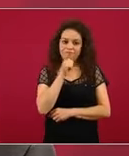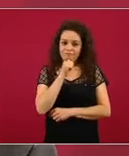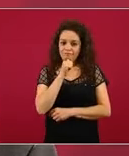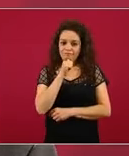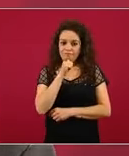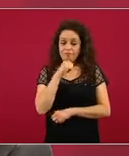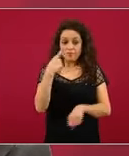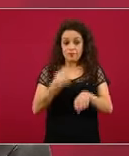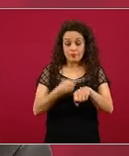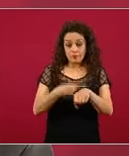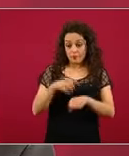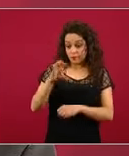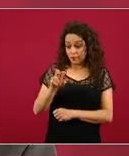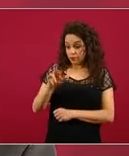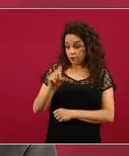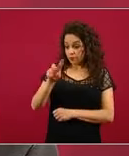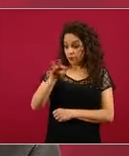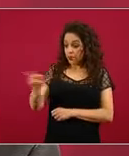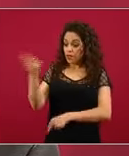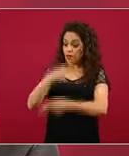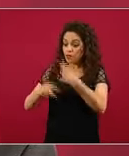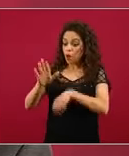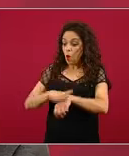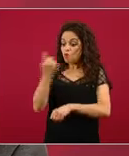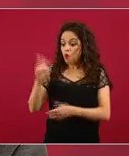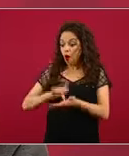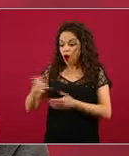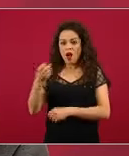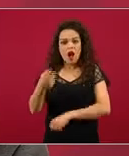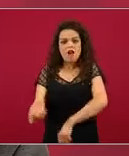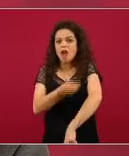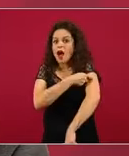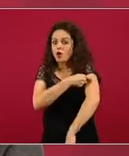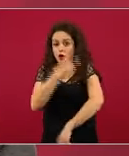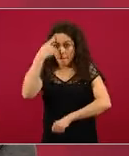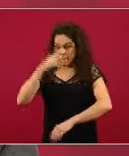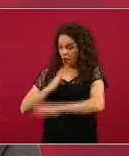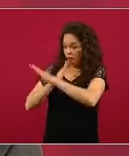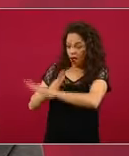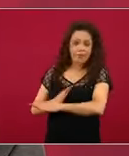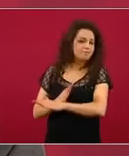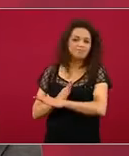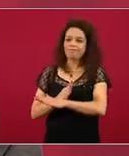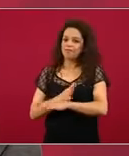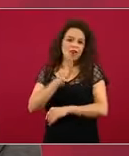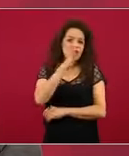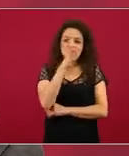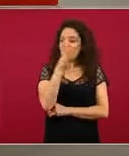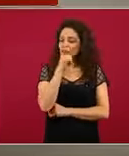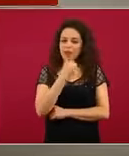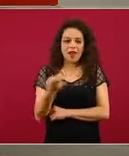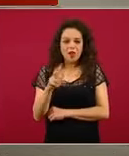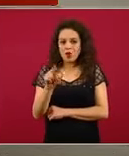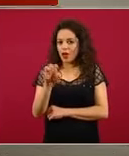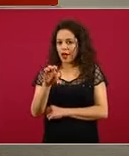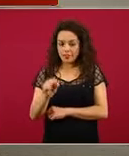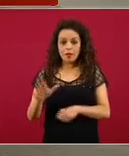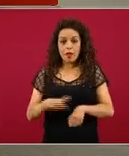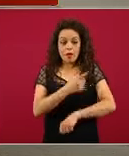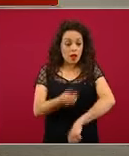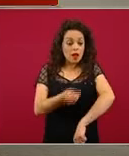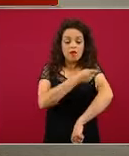COVID-19 sea causada por la vacuna contra el virus SARS-CoV-2. No se puede, porque las vacunas están hechas,